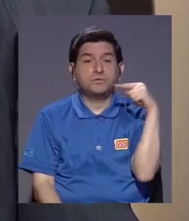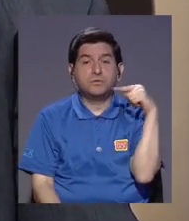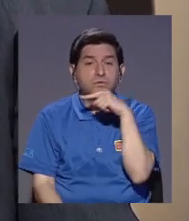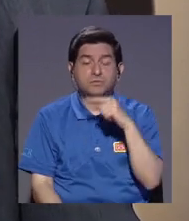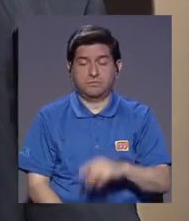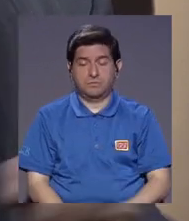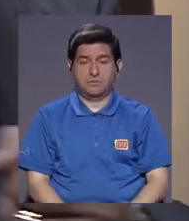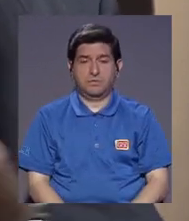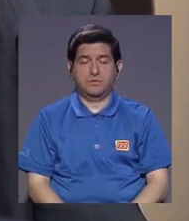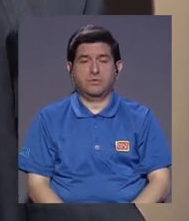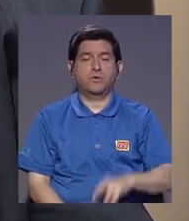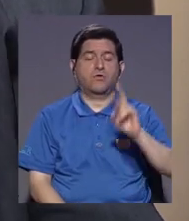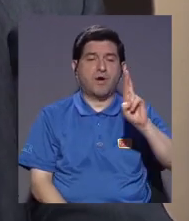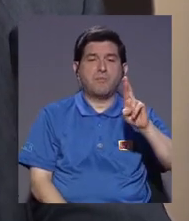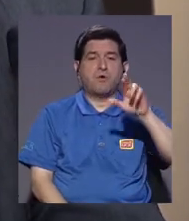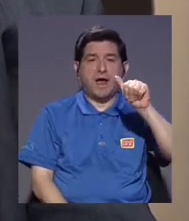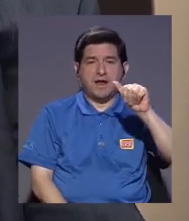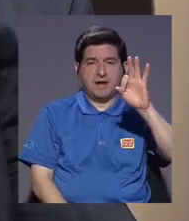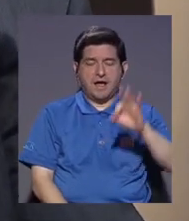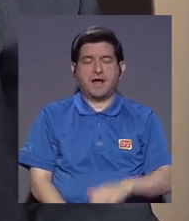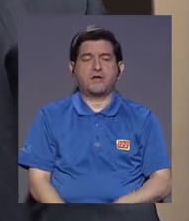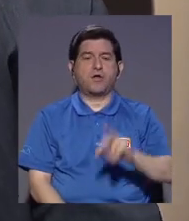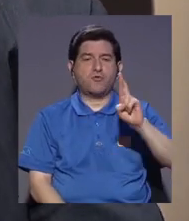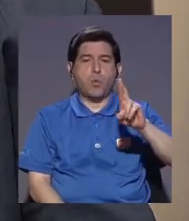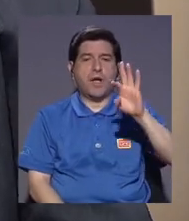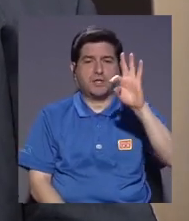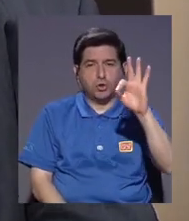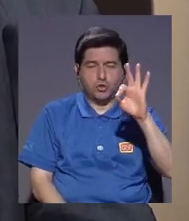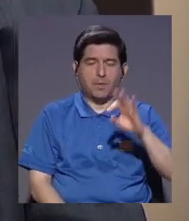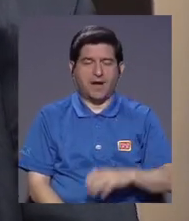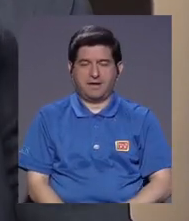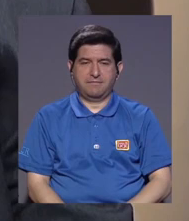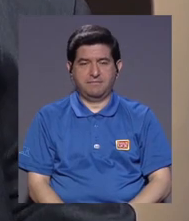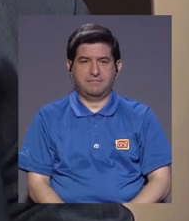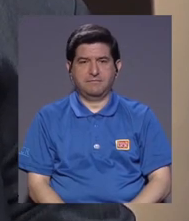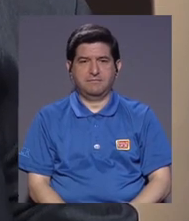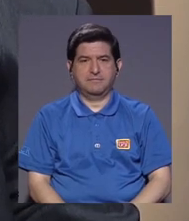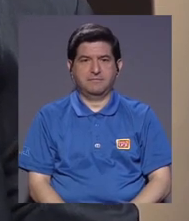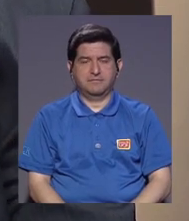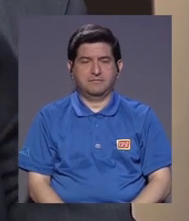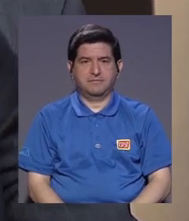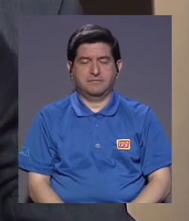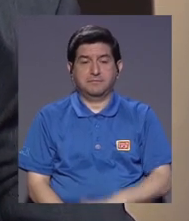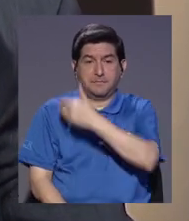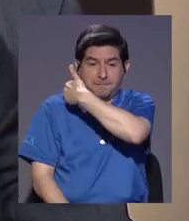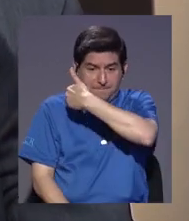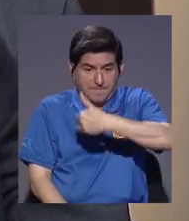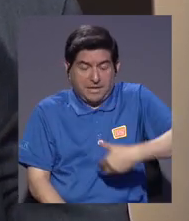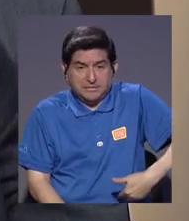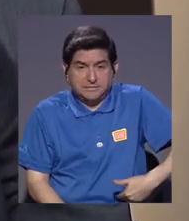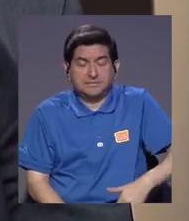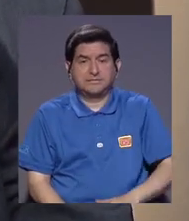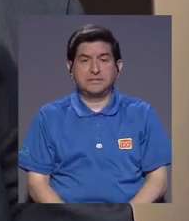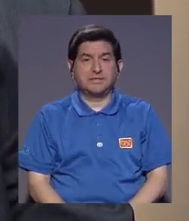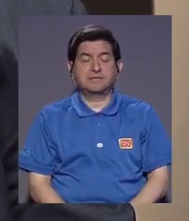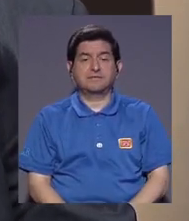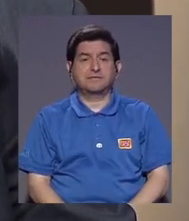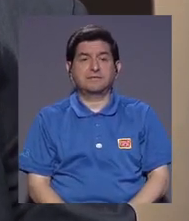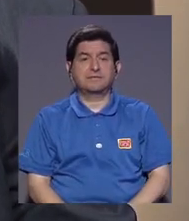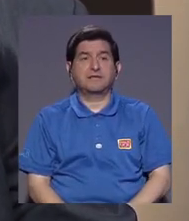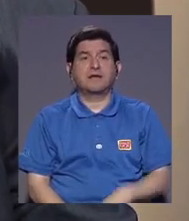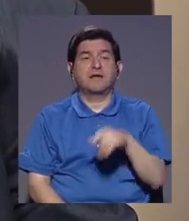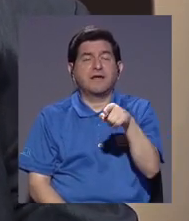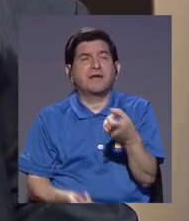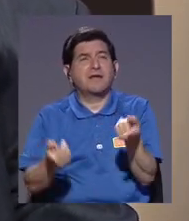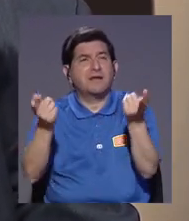social cristiana como ramón aguilar facio como roberto tovar como el presidente que